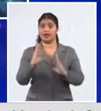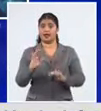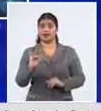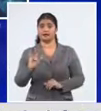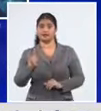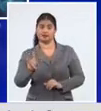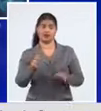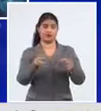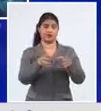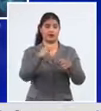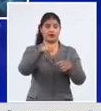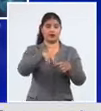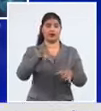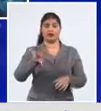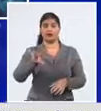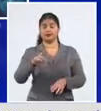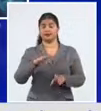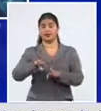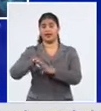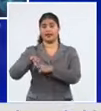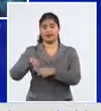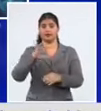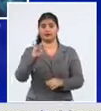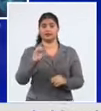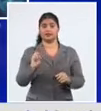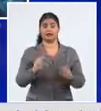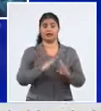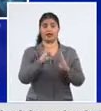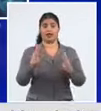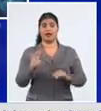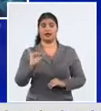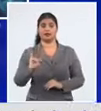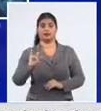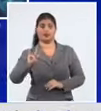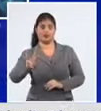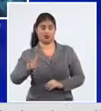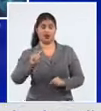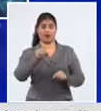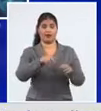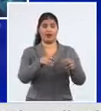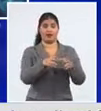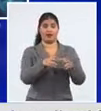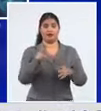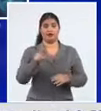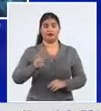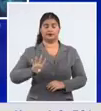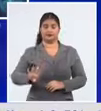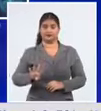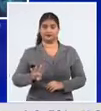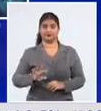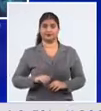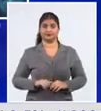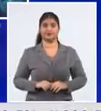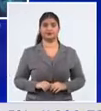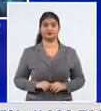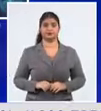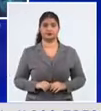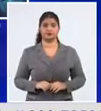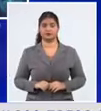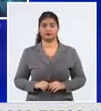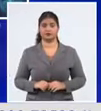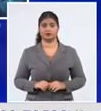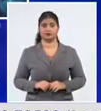70 y 79, 24. Entre 80 y 89, 17. Y nuevamente